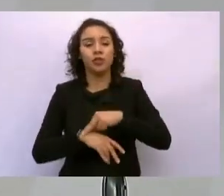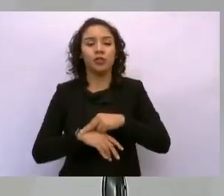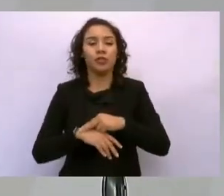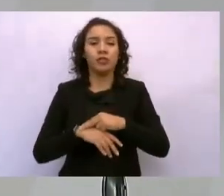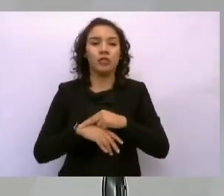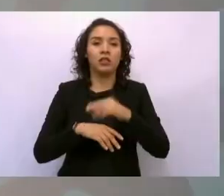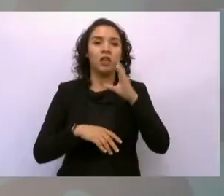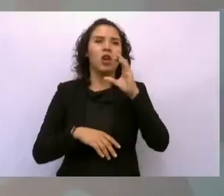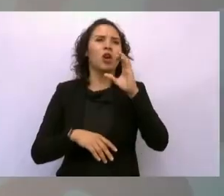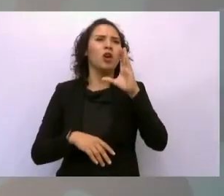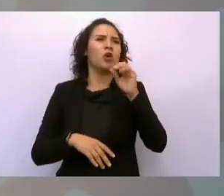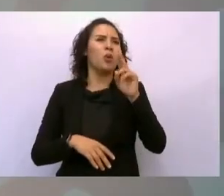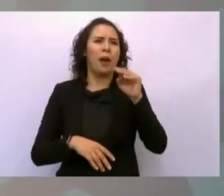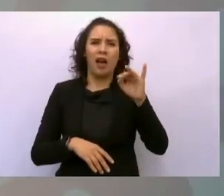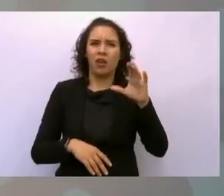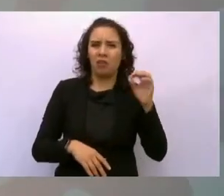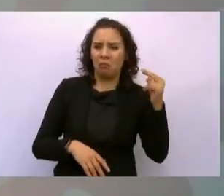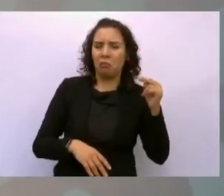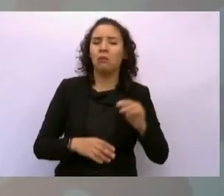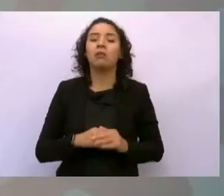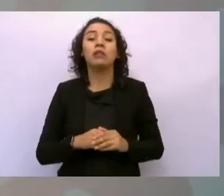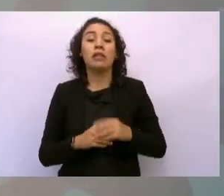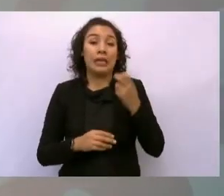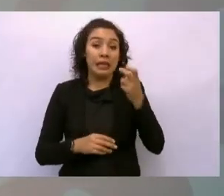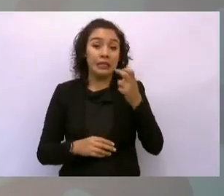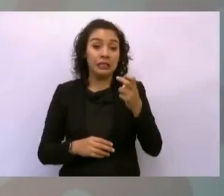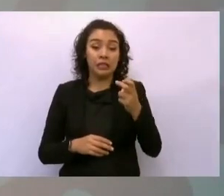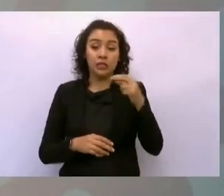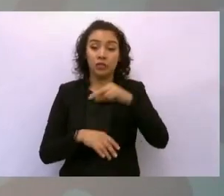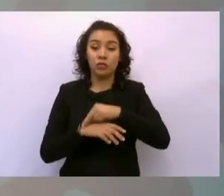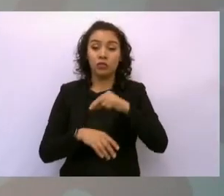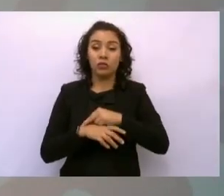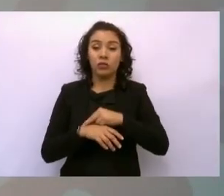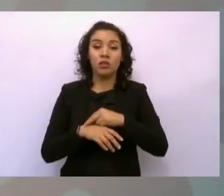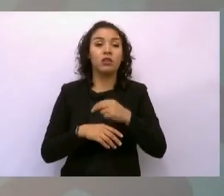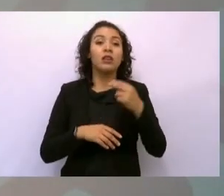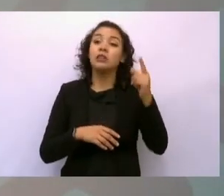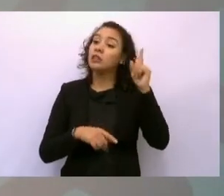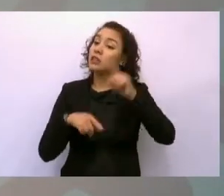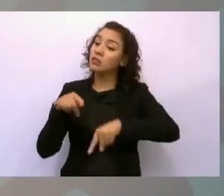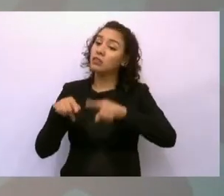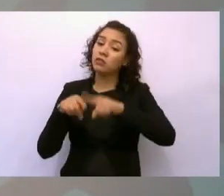no quiso que en ese proceso de descentralización